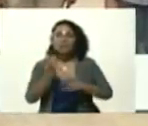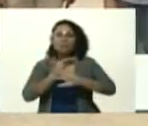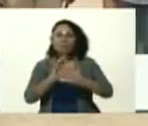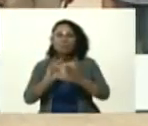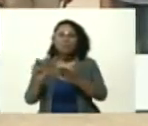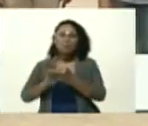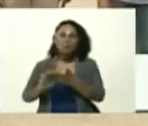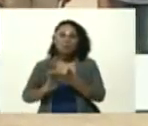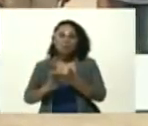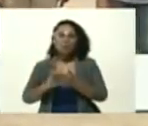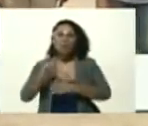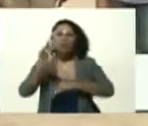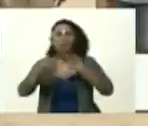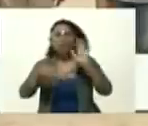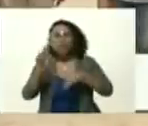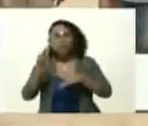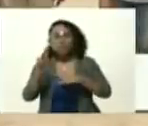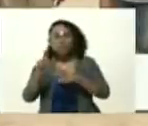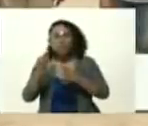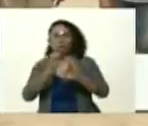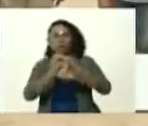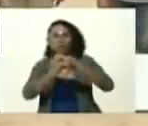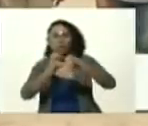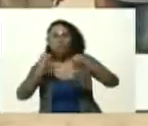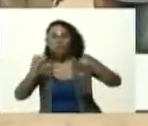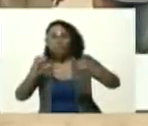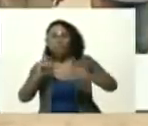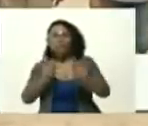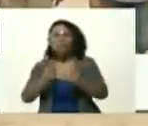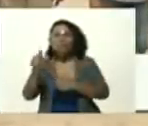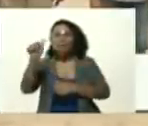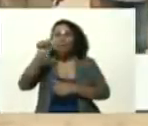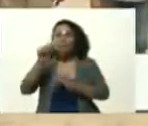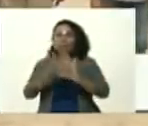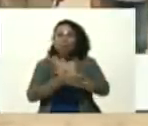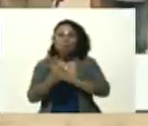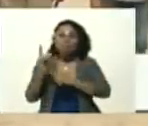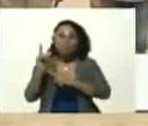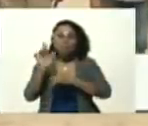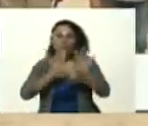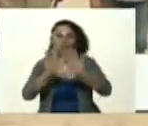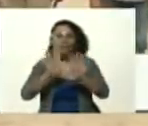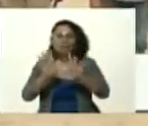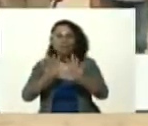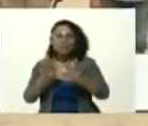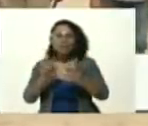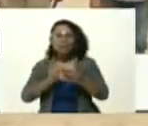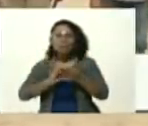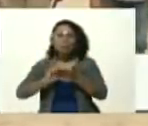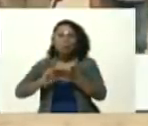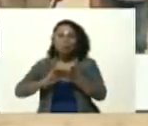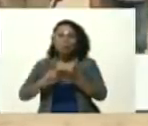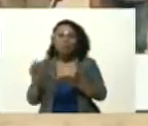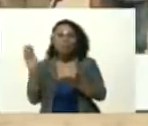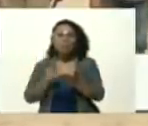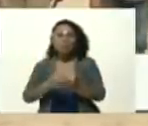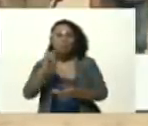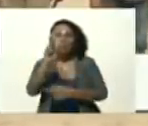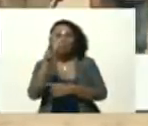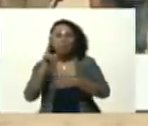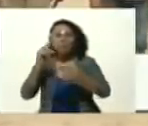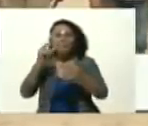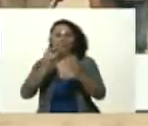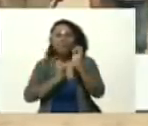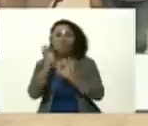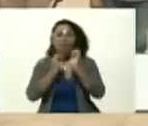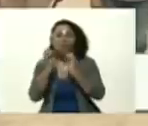recuperado 12 acueductos. Todavía tenemos 15 acueductos en recuperación. Se han instalado 2 plantas de